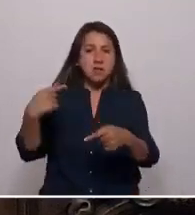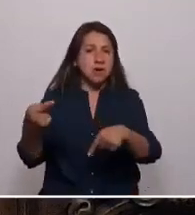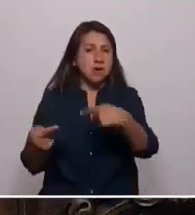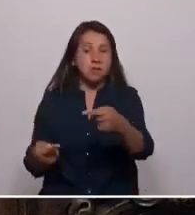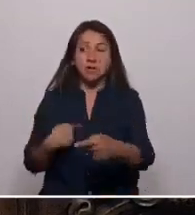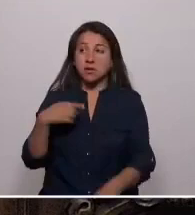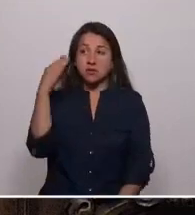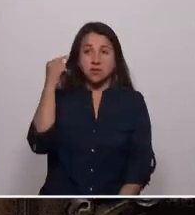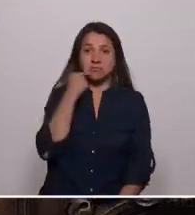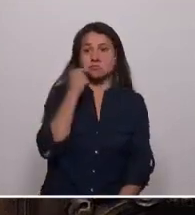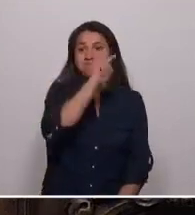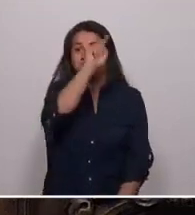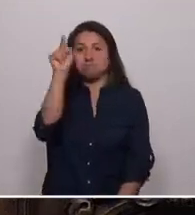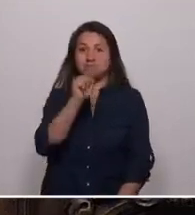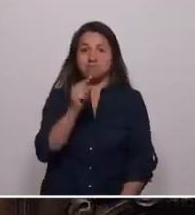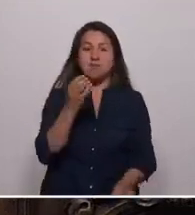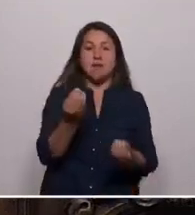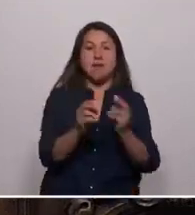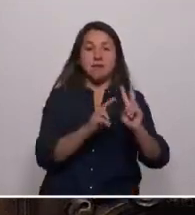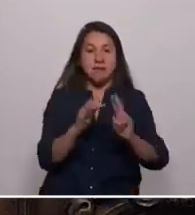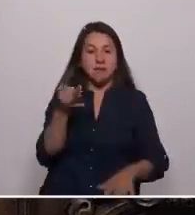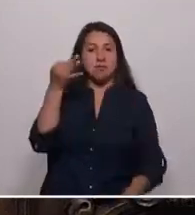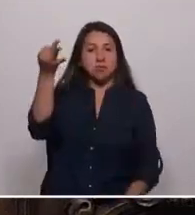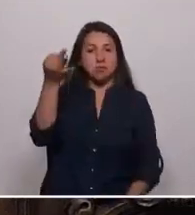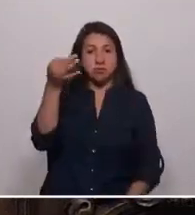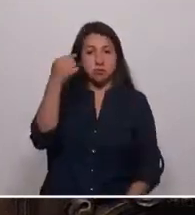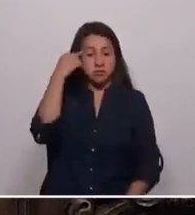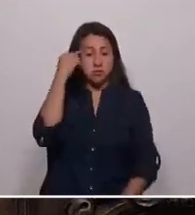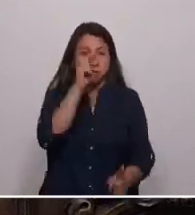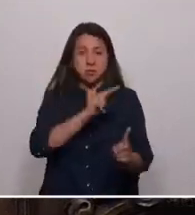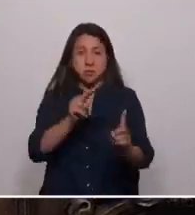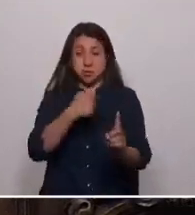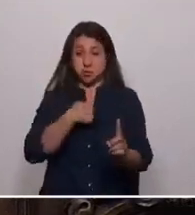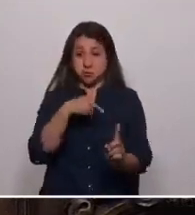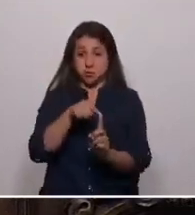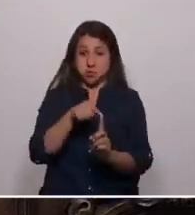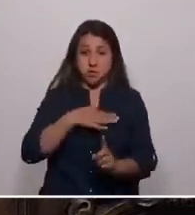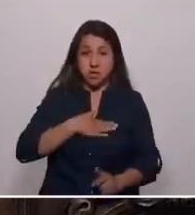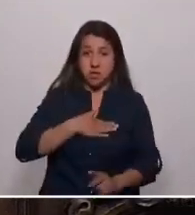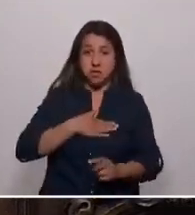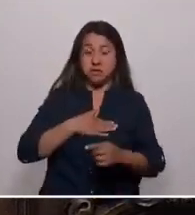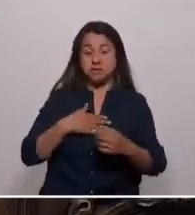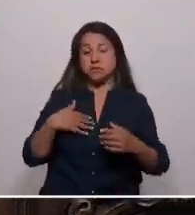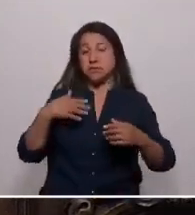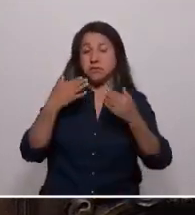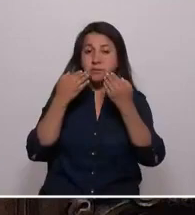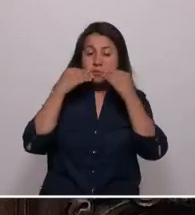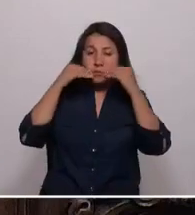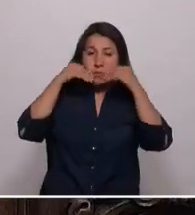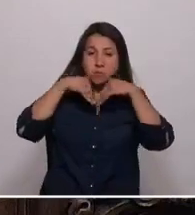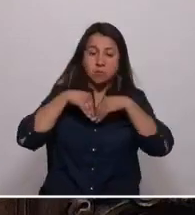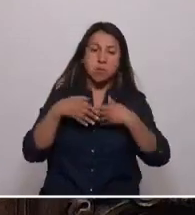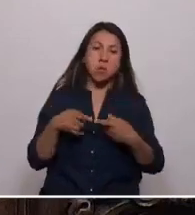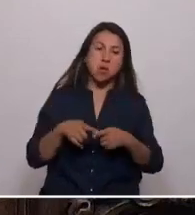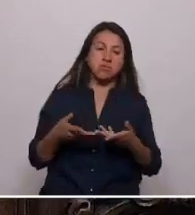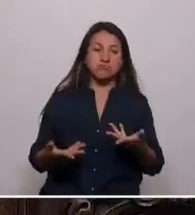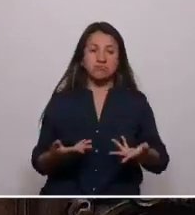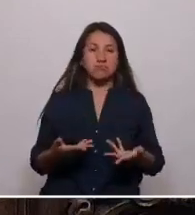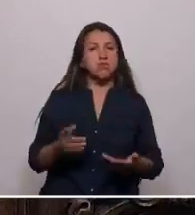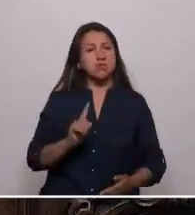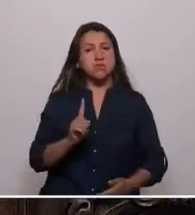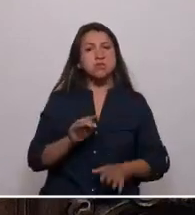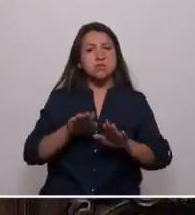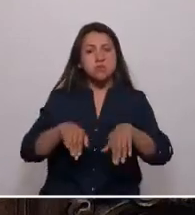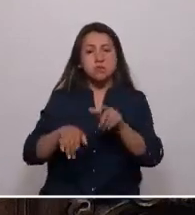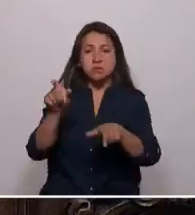incertidumbre. Esto no es un juicio personal, no es la declaración de un descontento subjetivo. Esta observación es algo que los propios